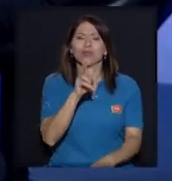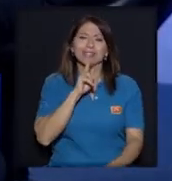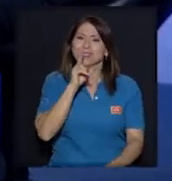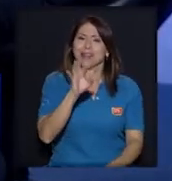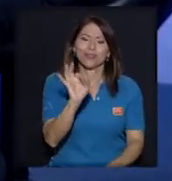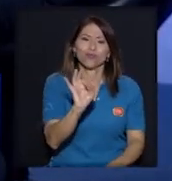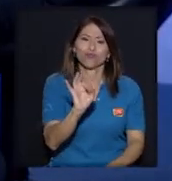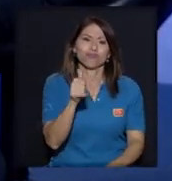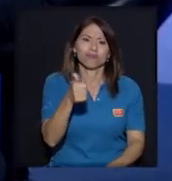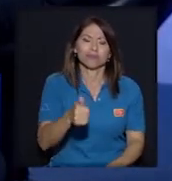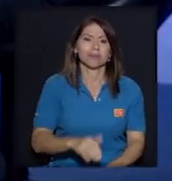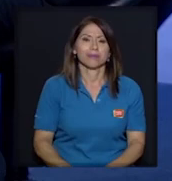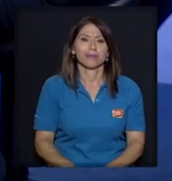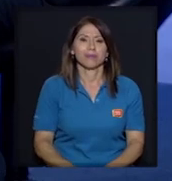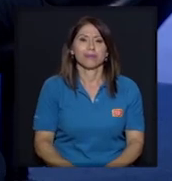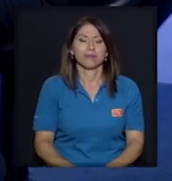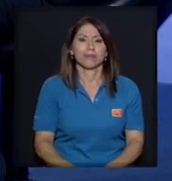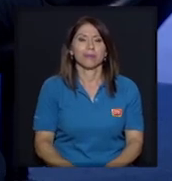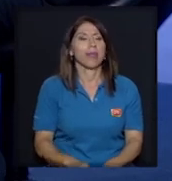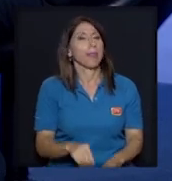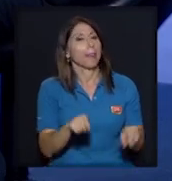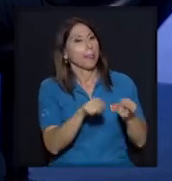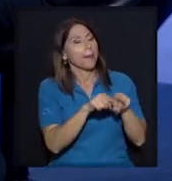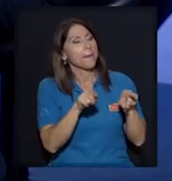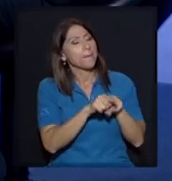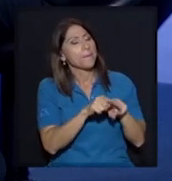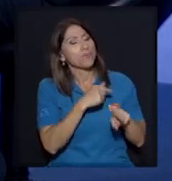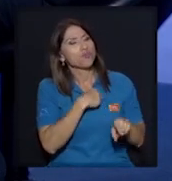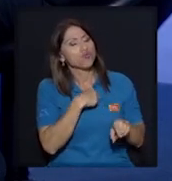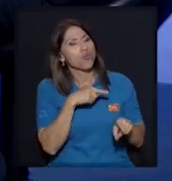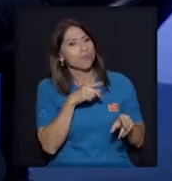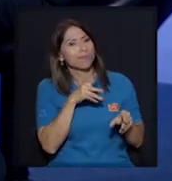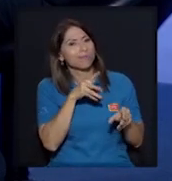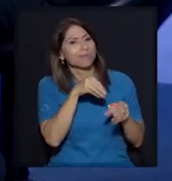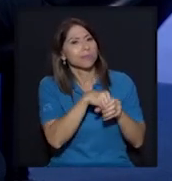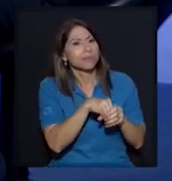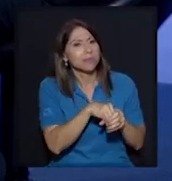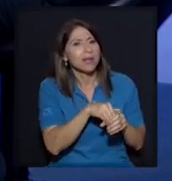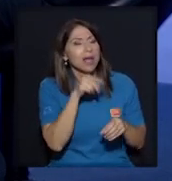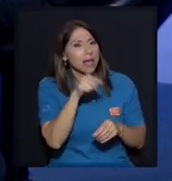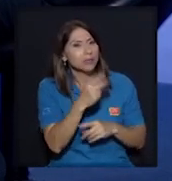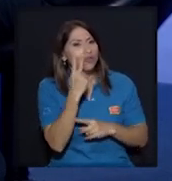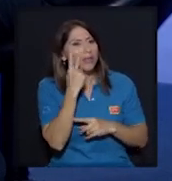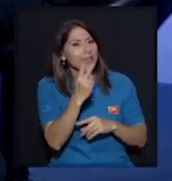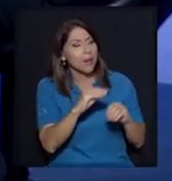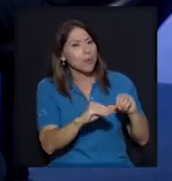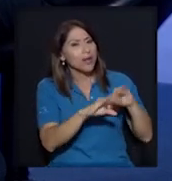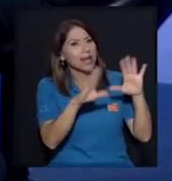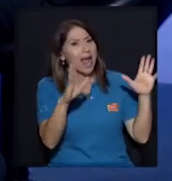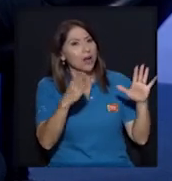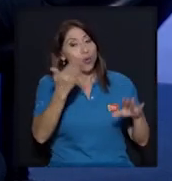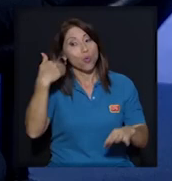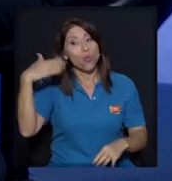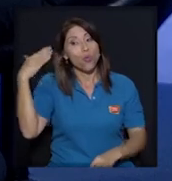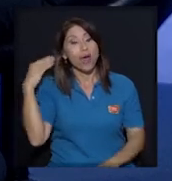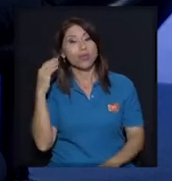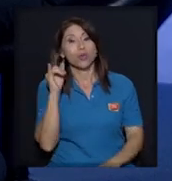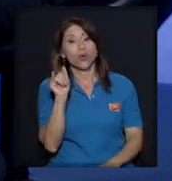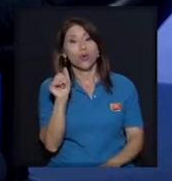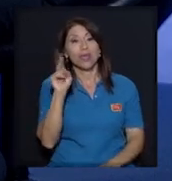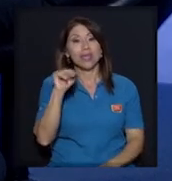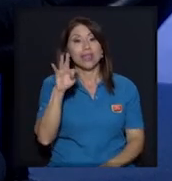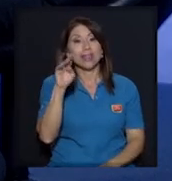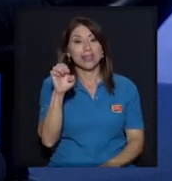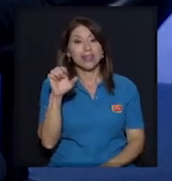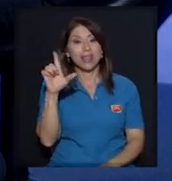también la teoría... Otra pequeña interrupción. Eso se veía muy claro cuando llegó Intel Manufacturas